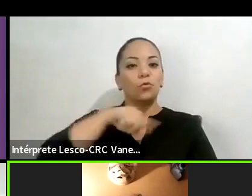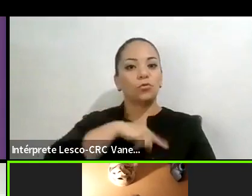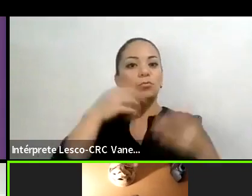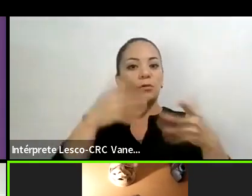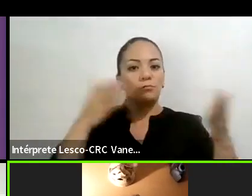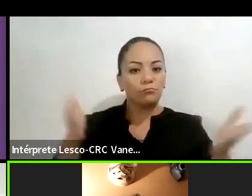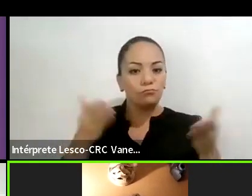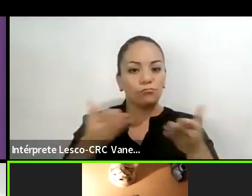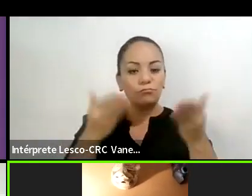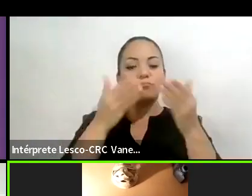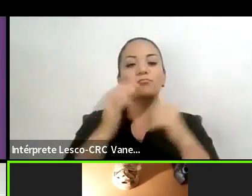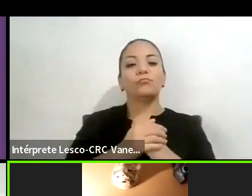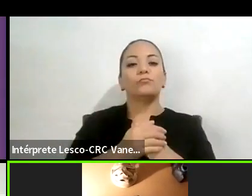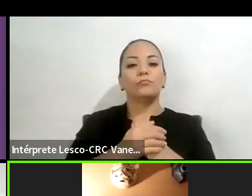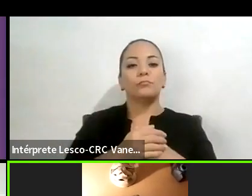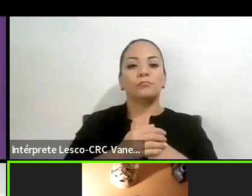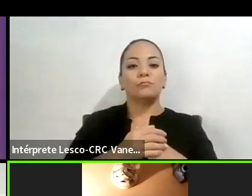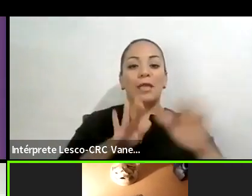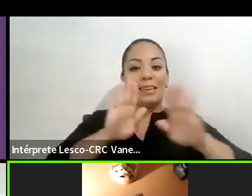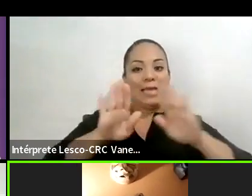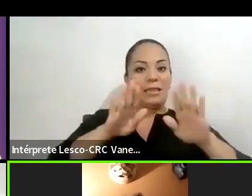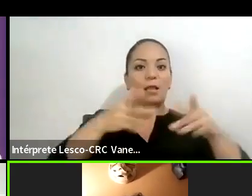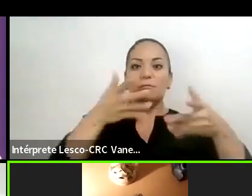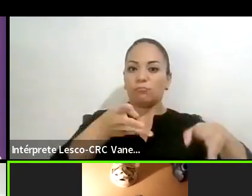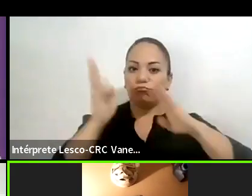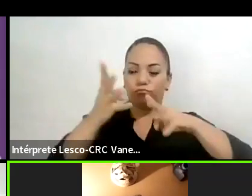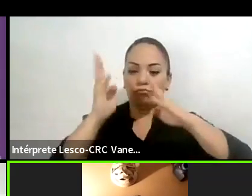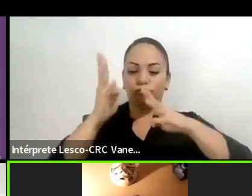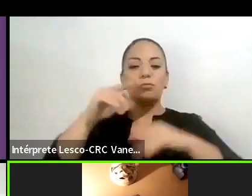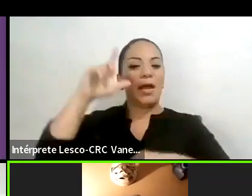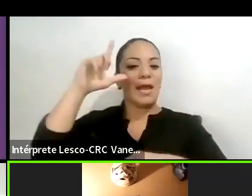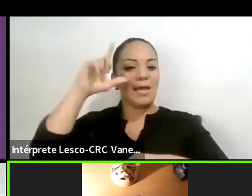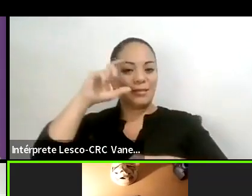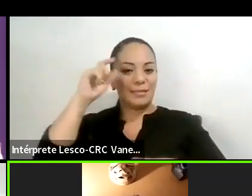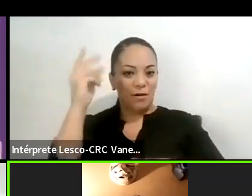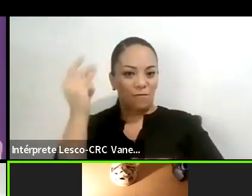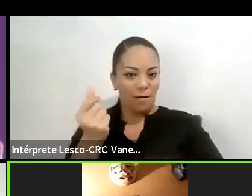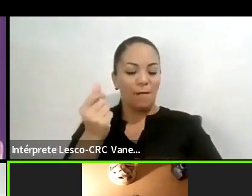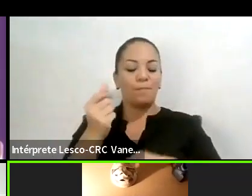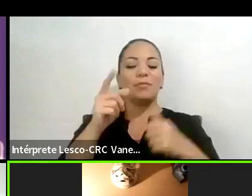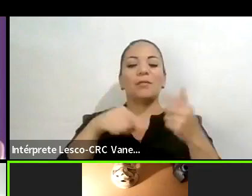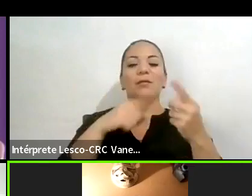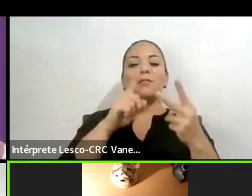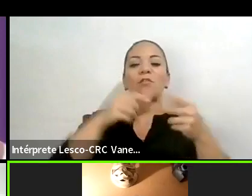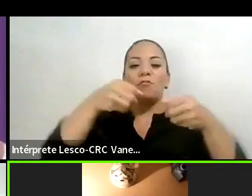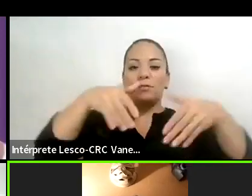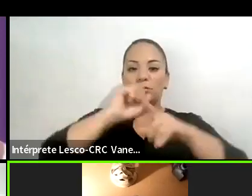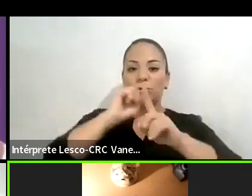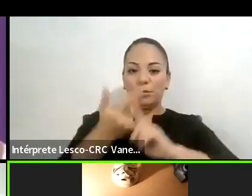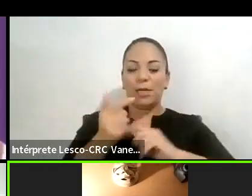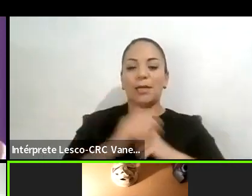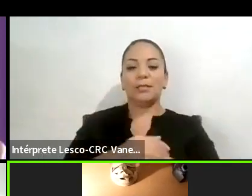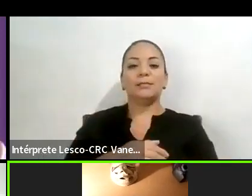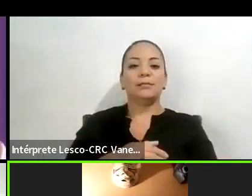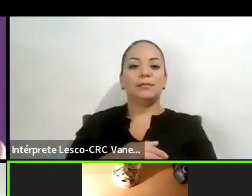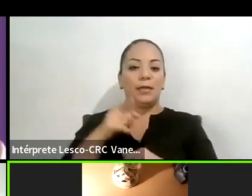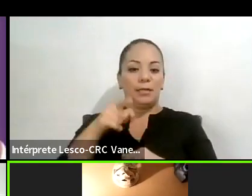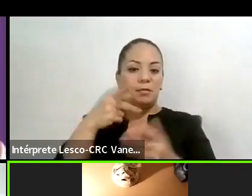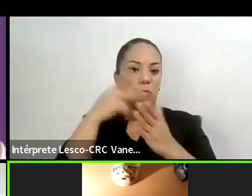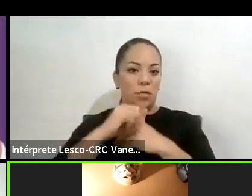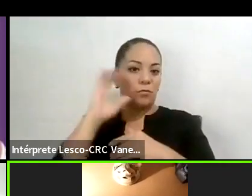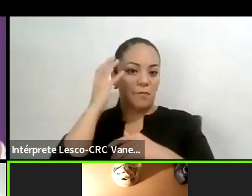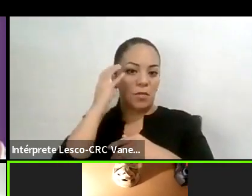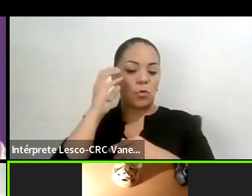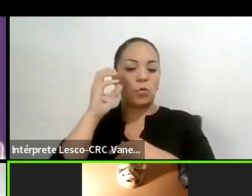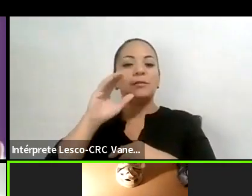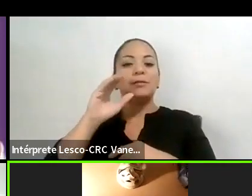por la plataforma digital de Instagram y las diferentes redes sociales del proyecto Radios Idea.